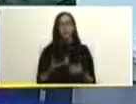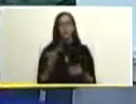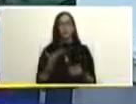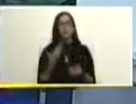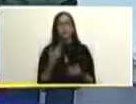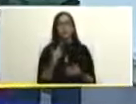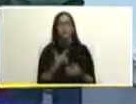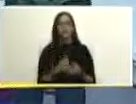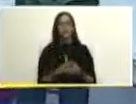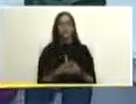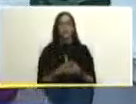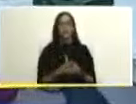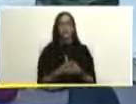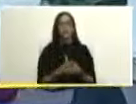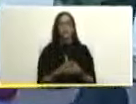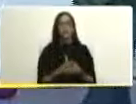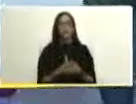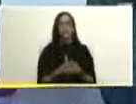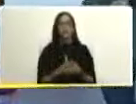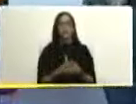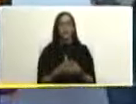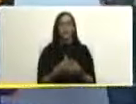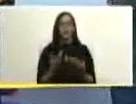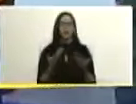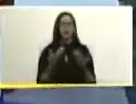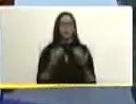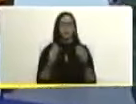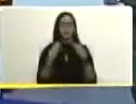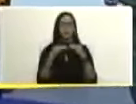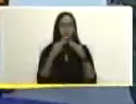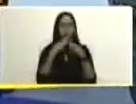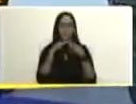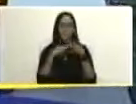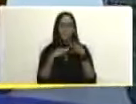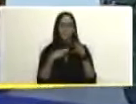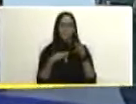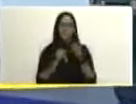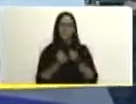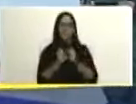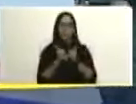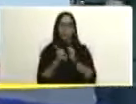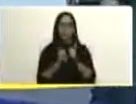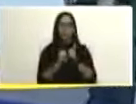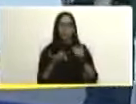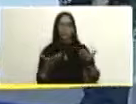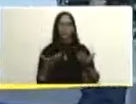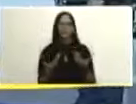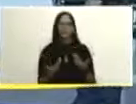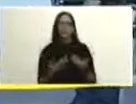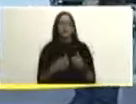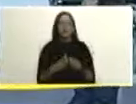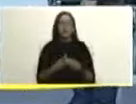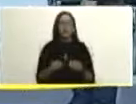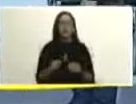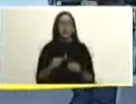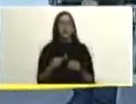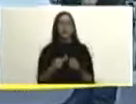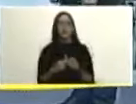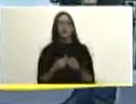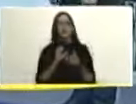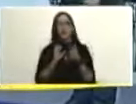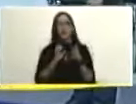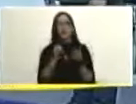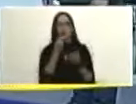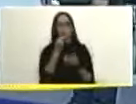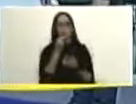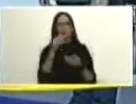decir la dotación de material deportivo, presidente, la dotación de todos los implementos para el comedor.